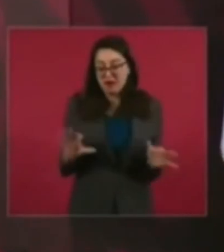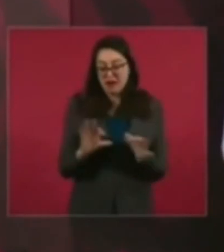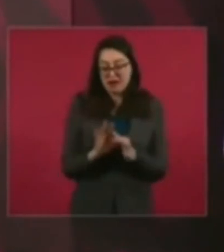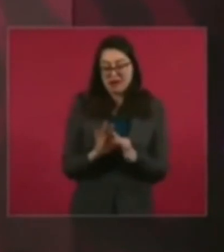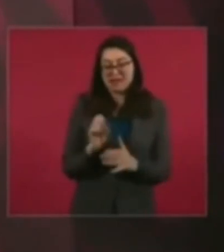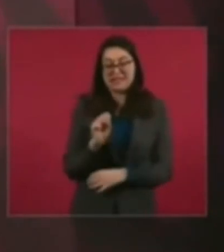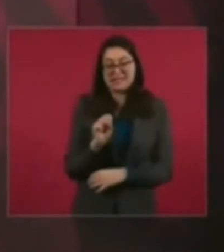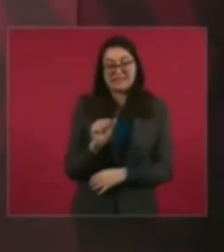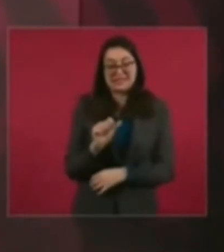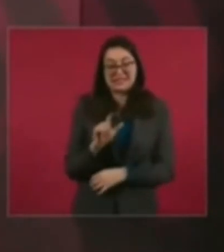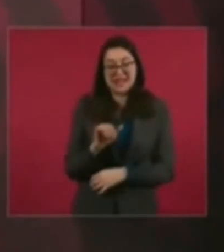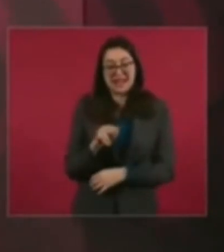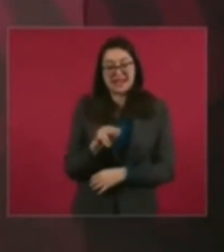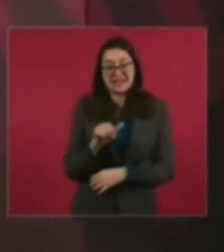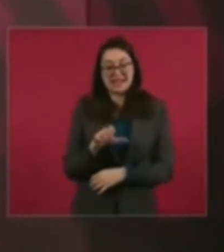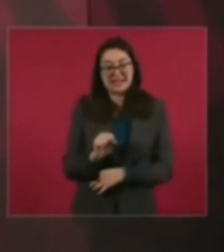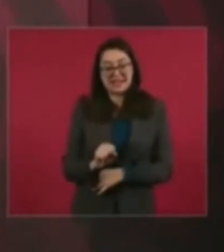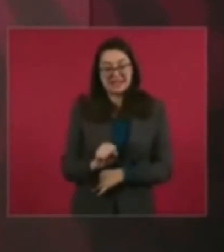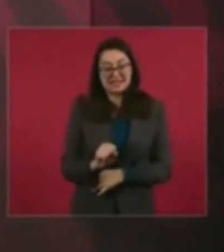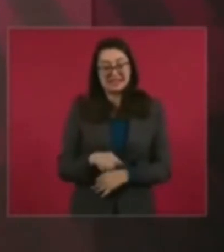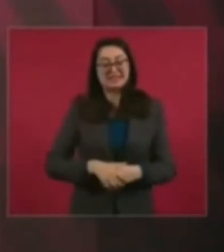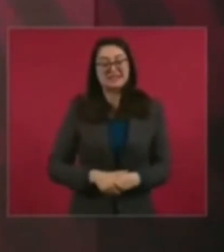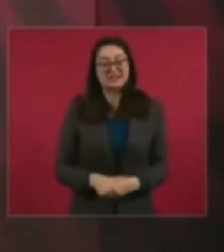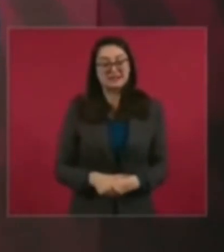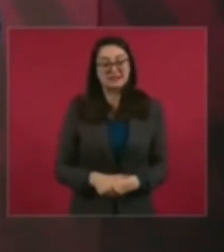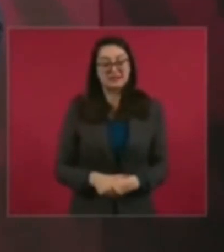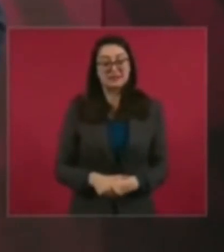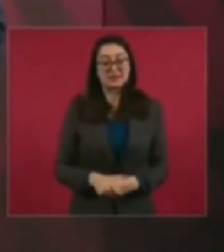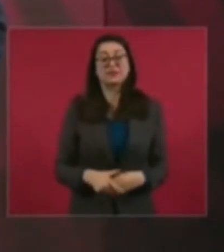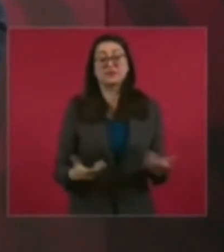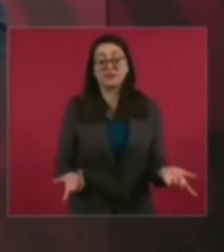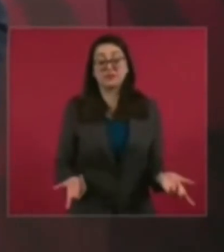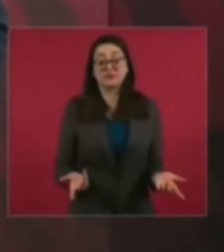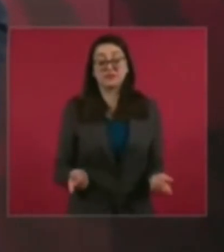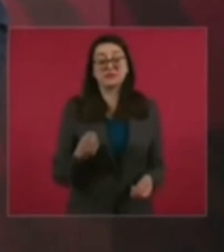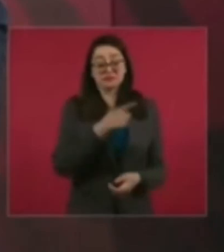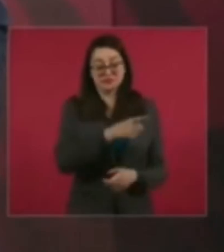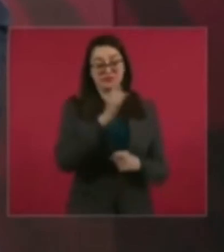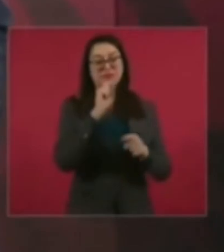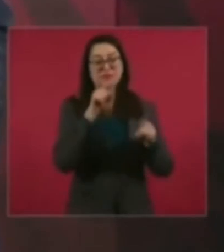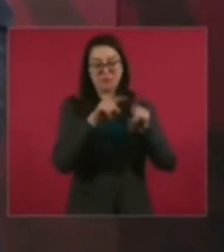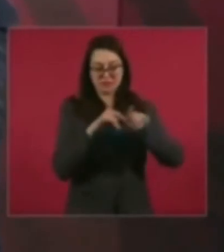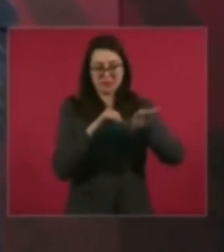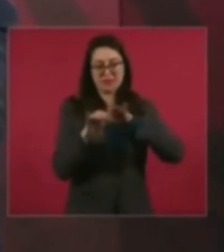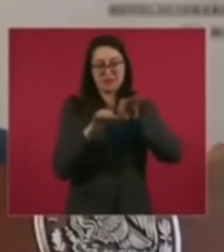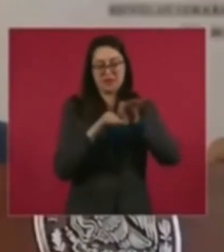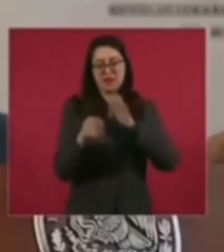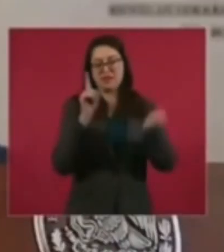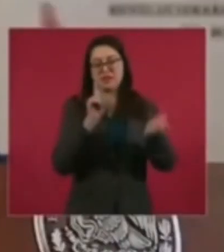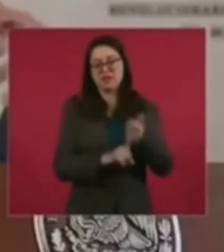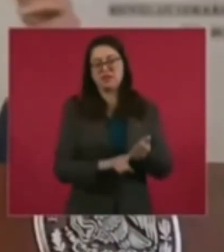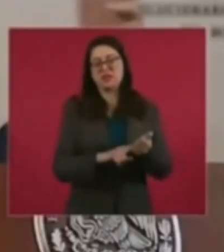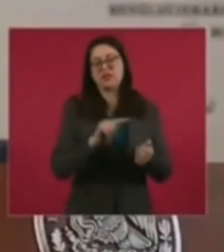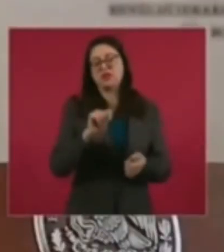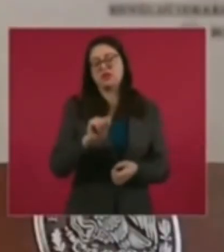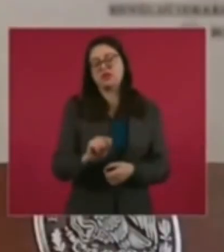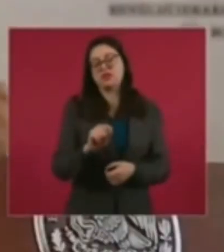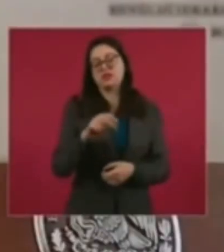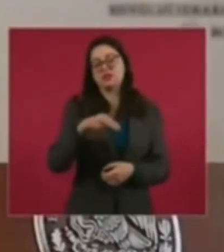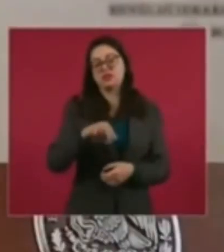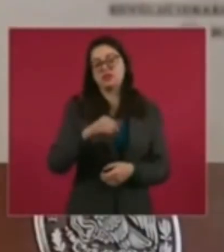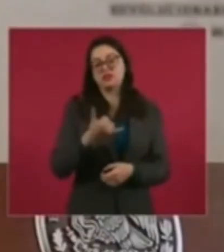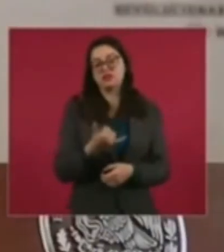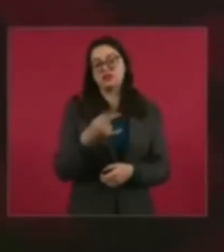corresponsal del New York Times y vinculado con Salinas. No sé si sea cierto, pero hasta corría con